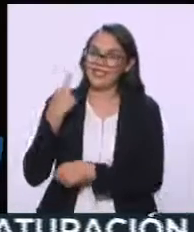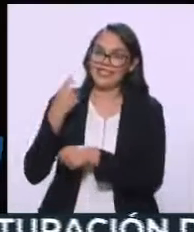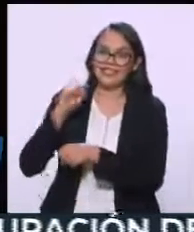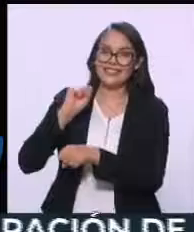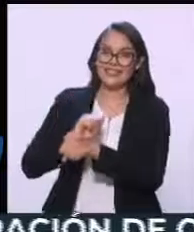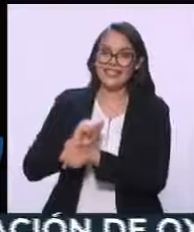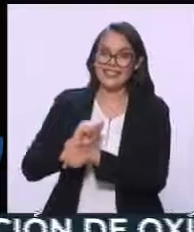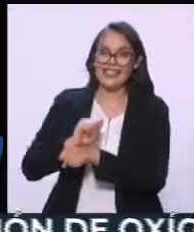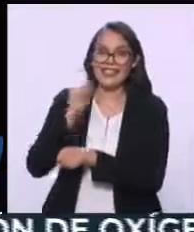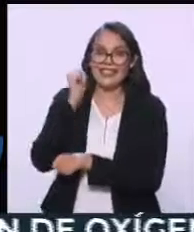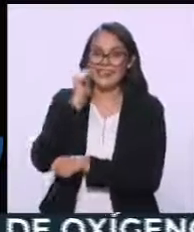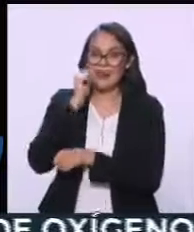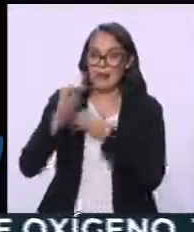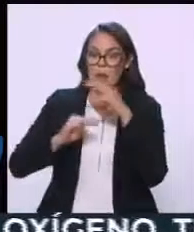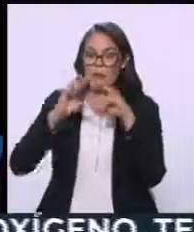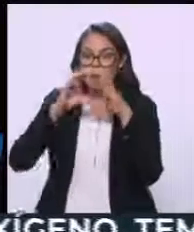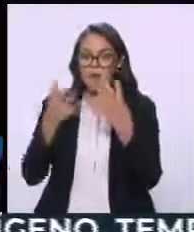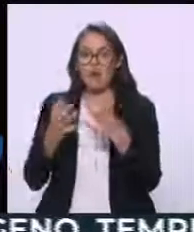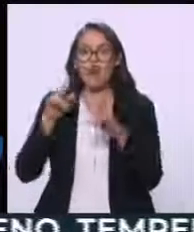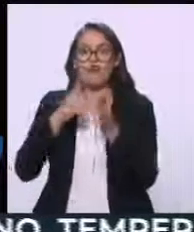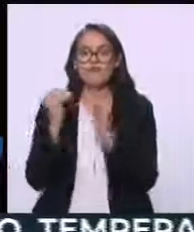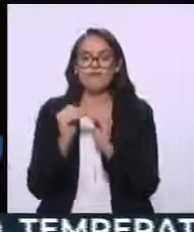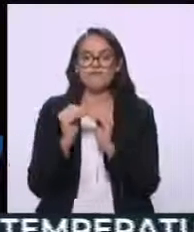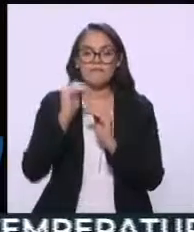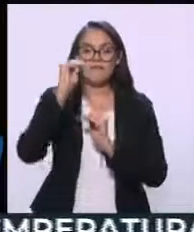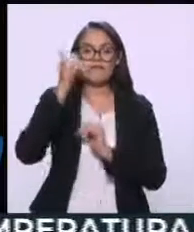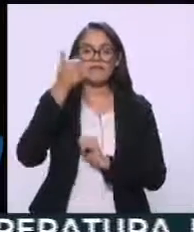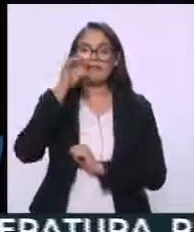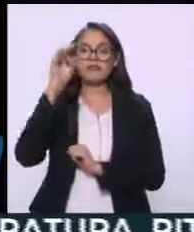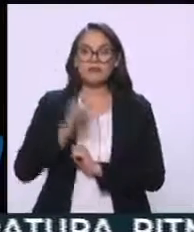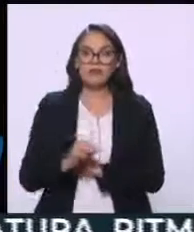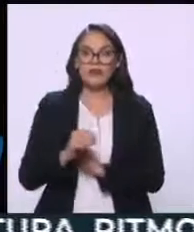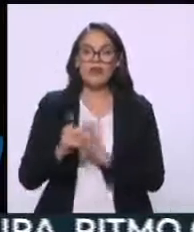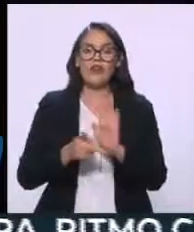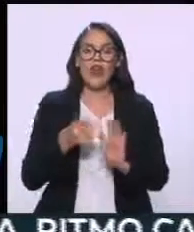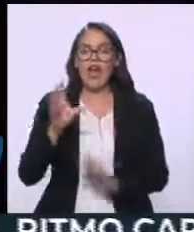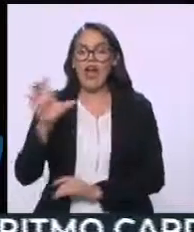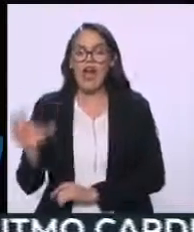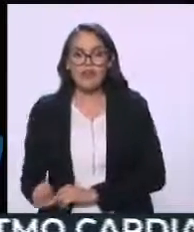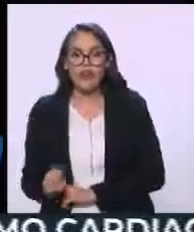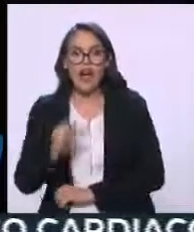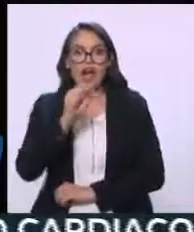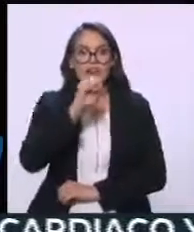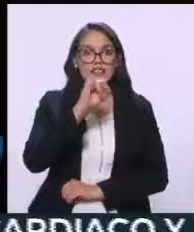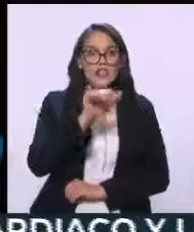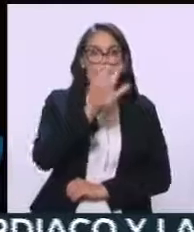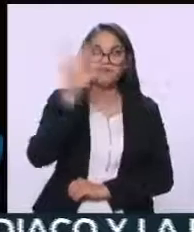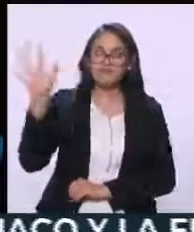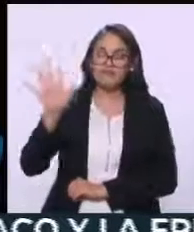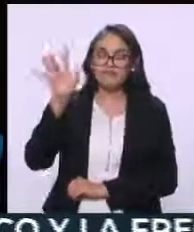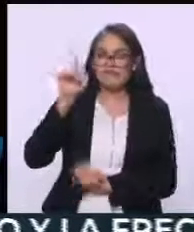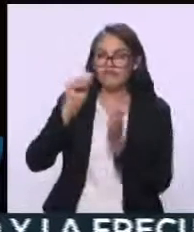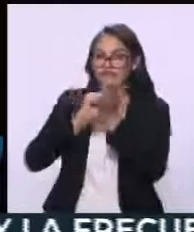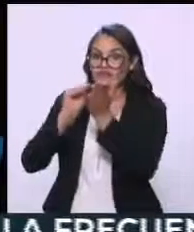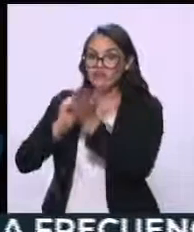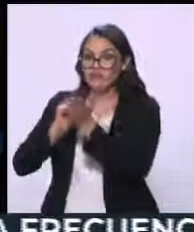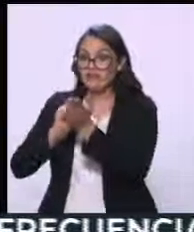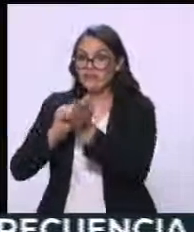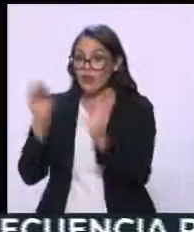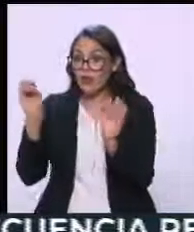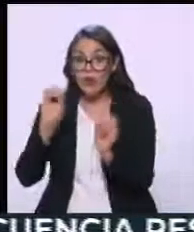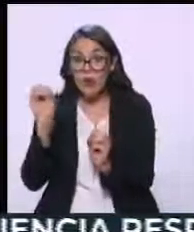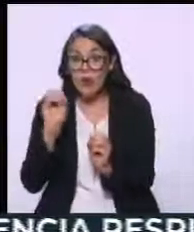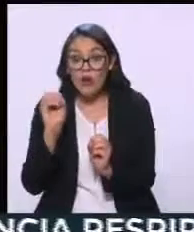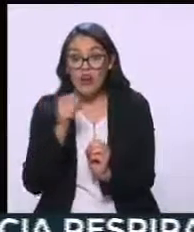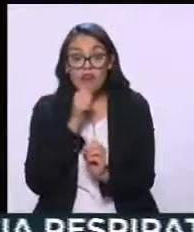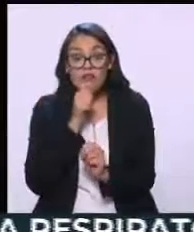casos semanales en todo el mundo y apenas empieza en África, en Asia, y mientras no hay una vacuna, la movilidad social en los